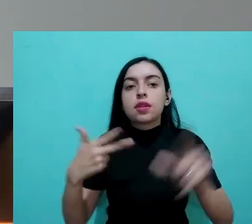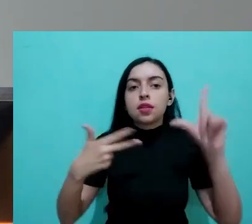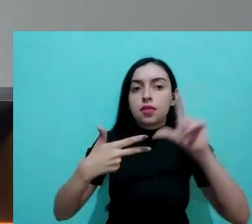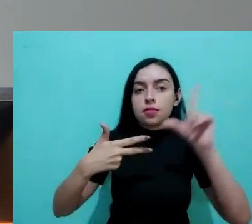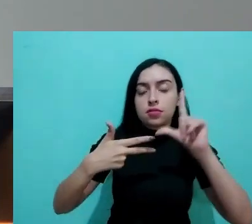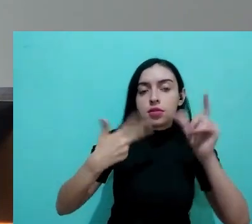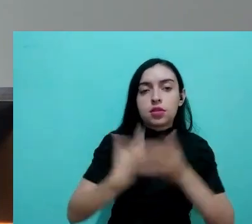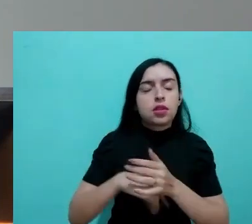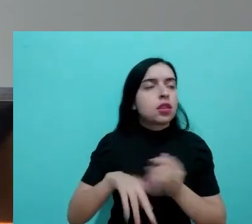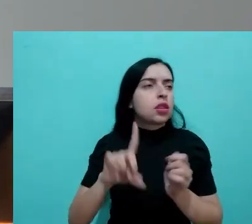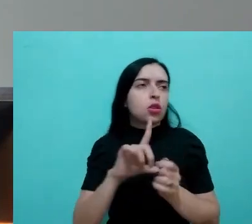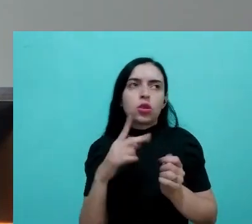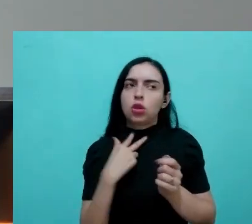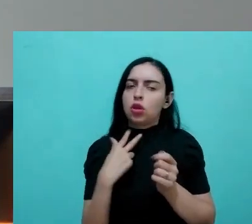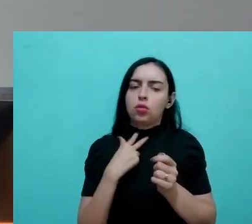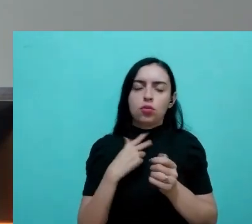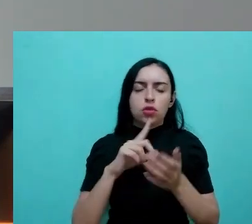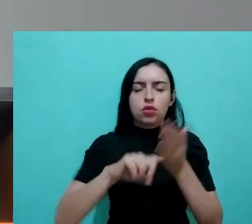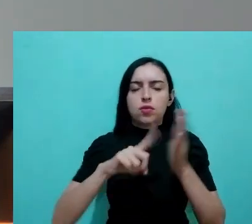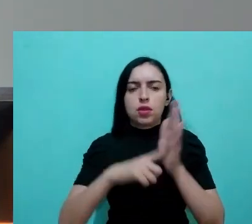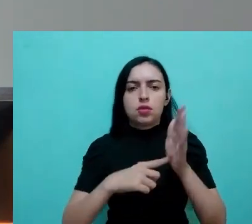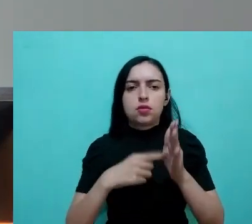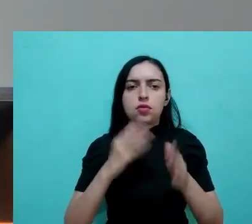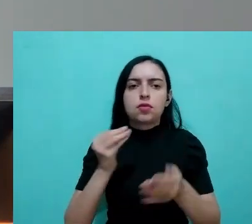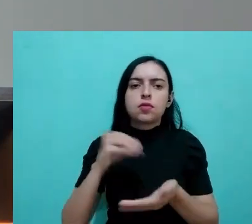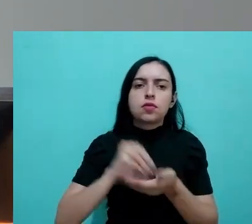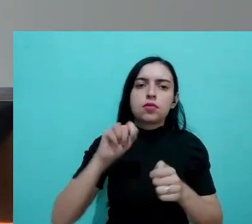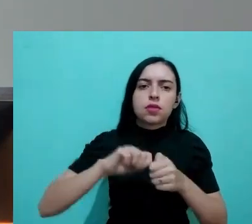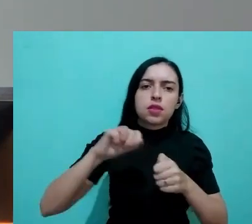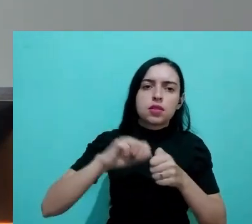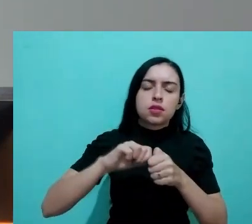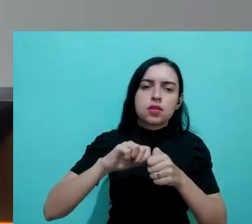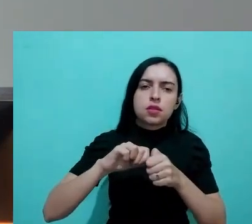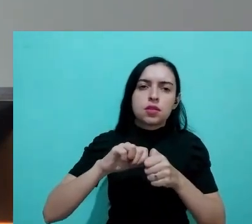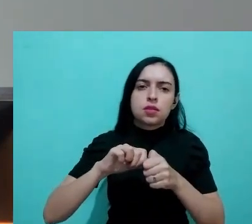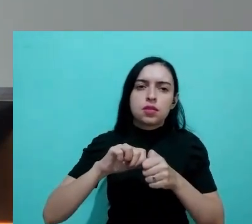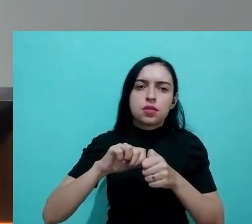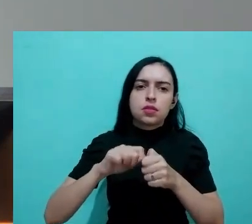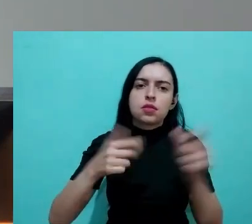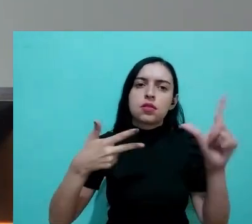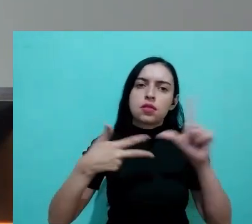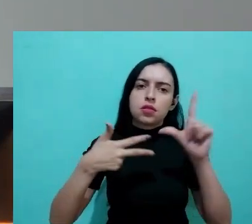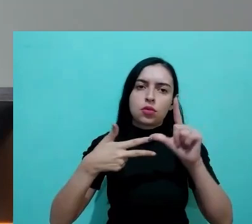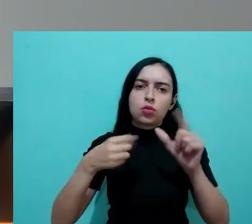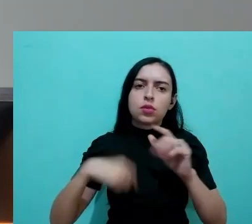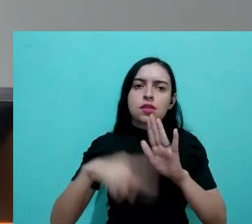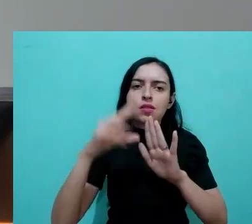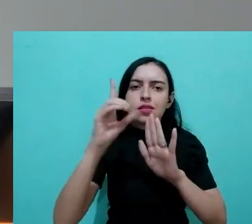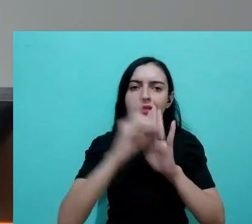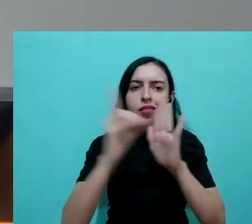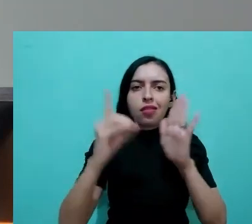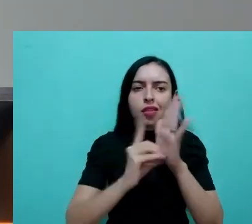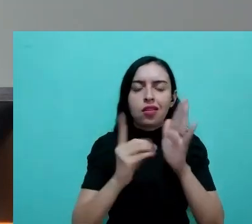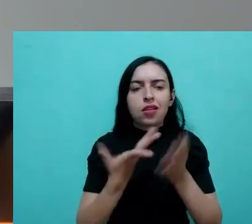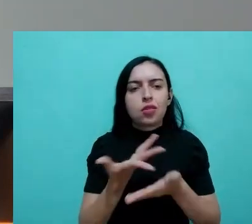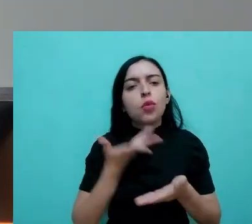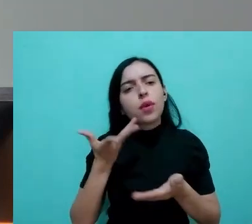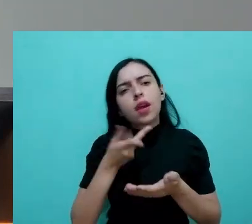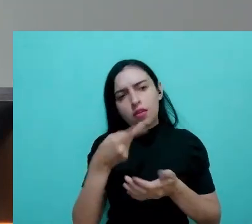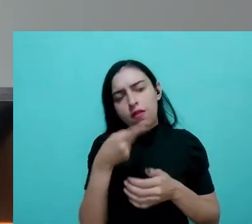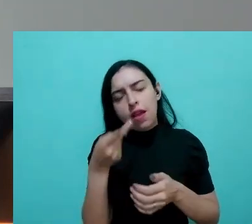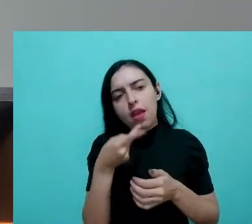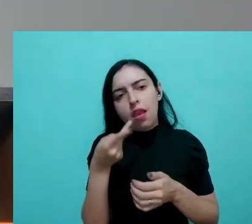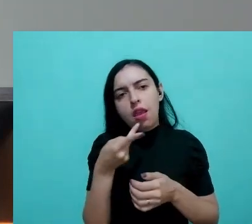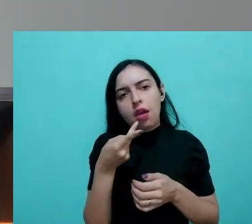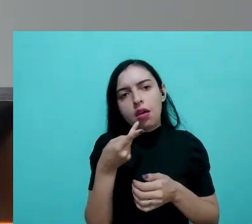impedir ni suspender la ejecución de los decretos del legislativo. Eso no quiere decir que